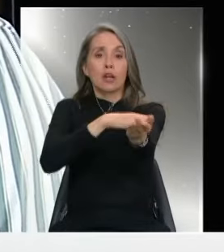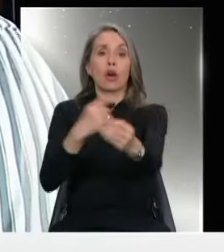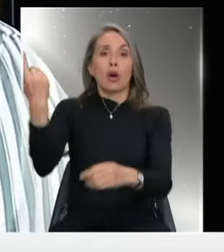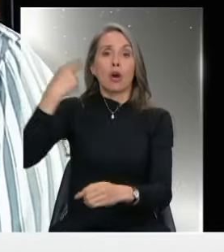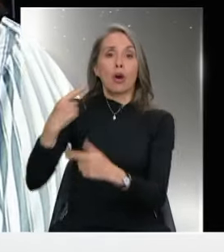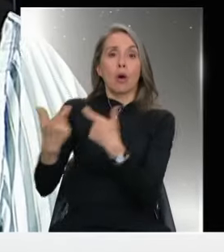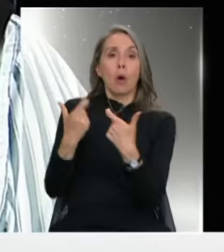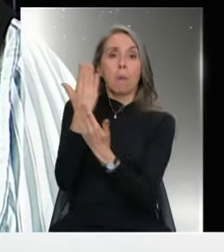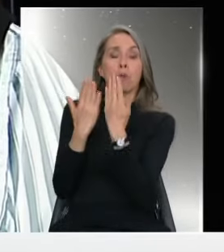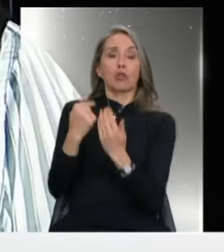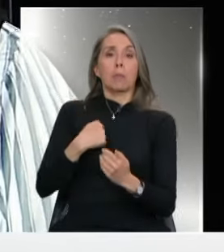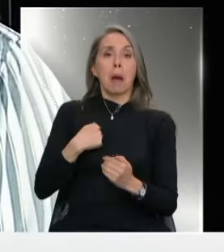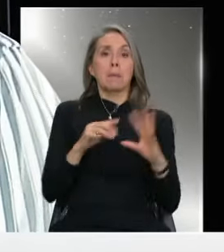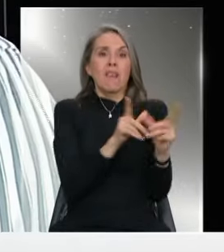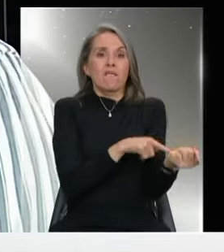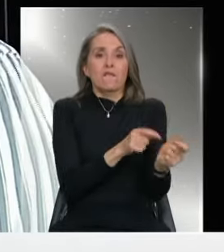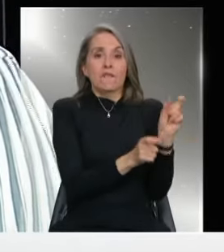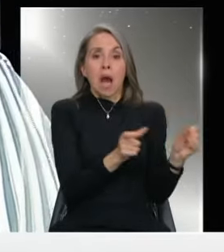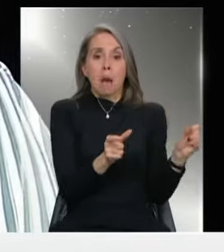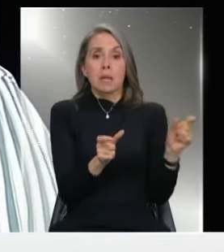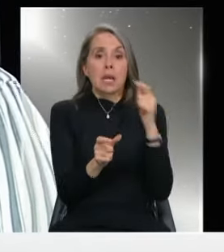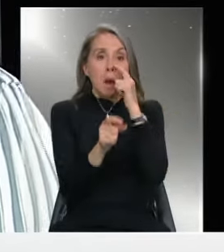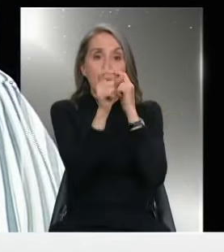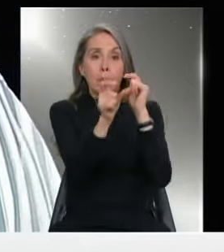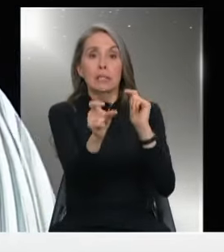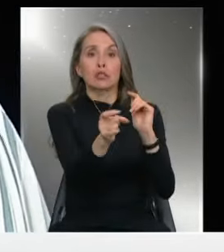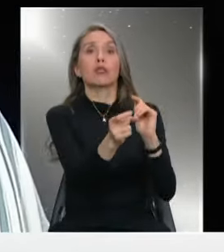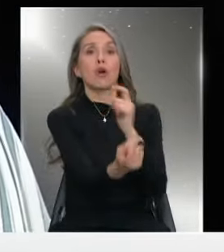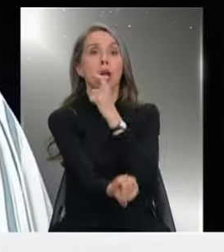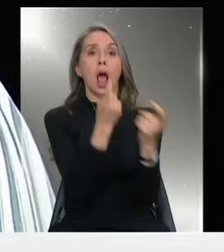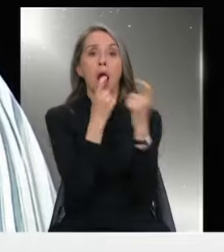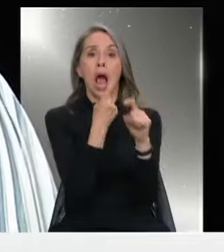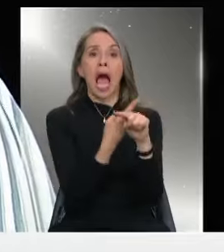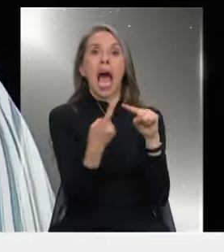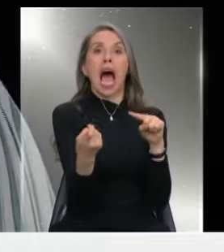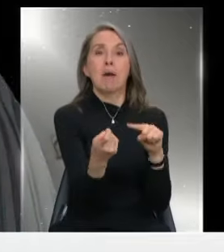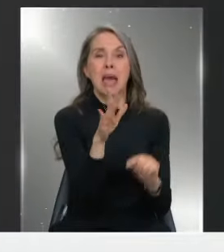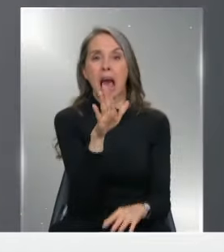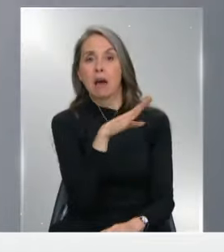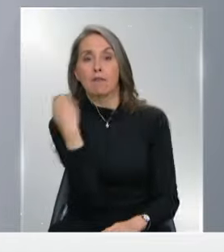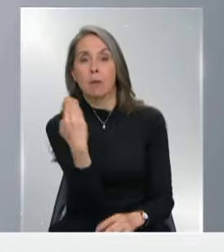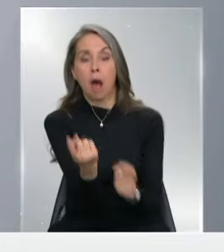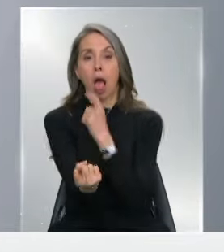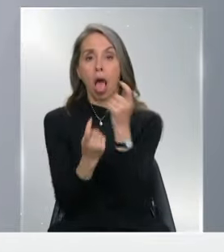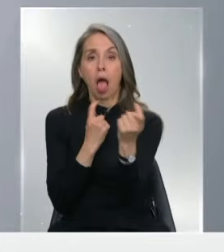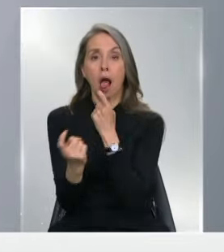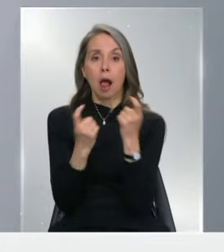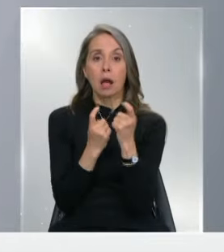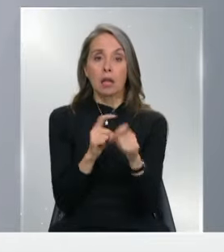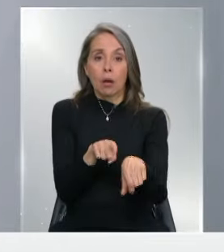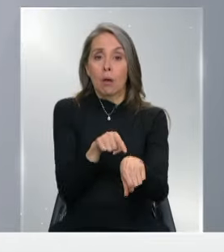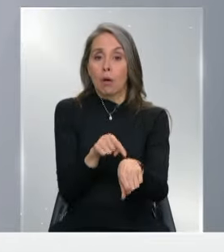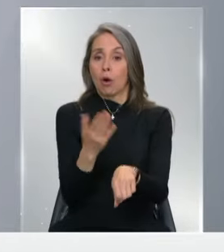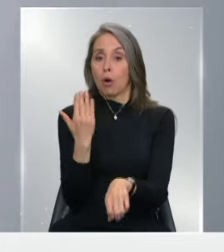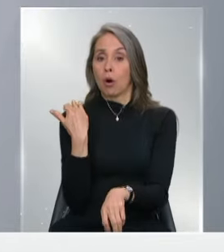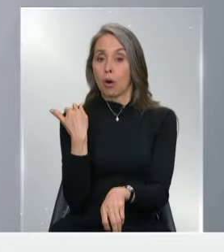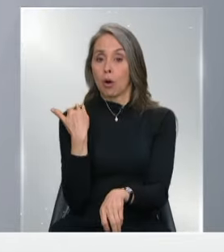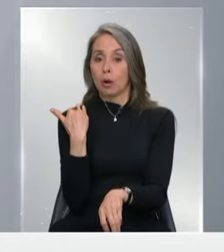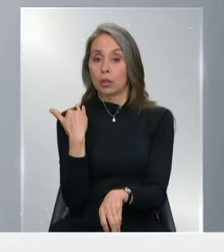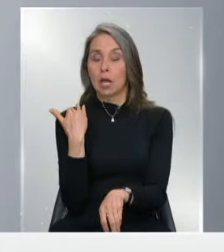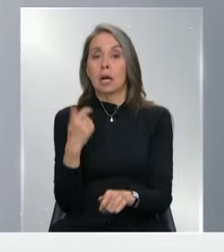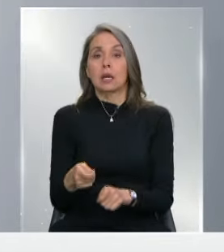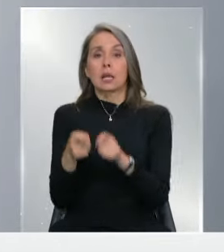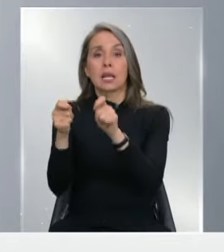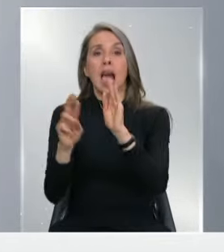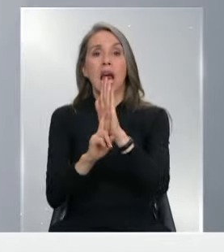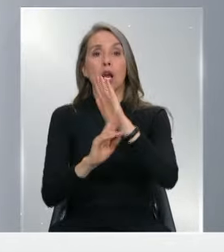para mí y para mi familia, producto de los delitos de amenaza que se está configurando en este minuto. Además, durante las últimas horas, se presentó